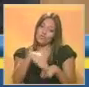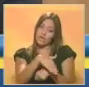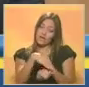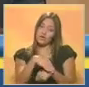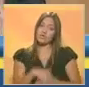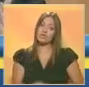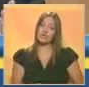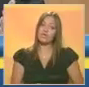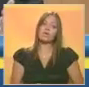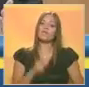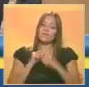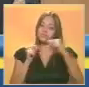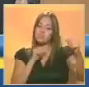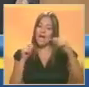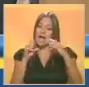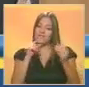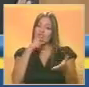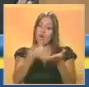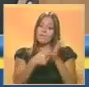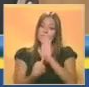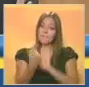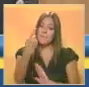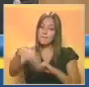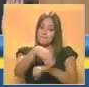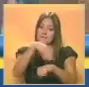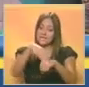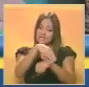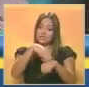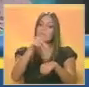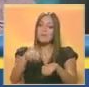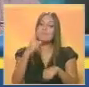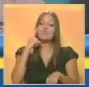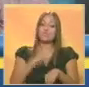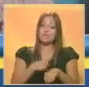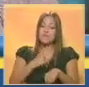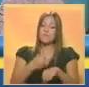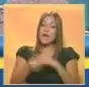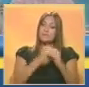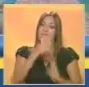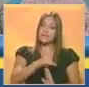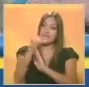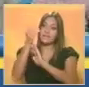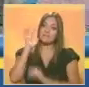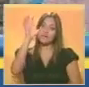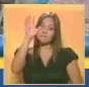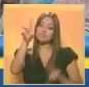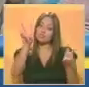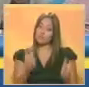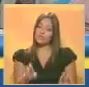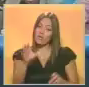papulas para debatir el nombramiento de un Primer Ministro y un ejecutivo de transición que dirijan el país hacia los nuevos comicios